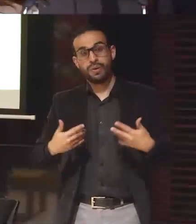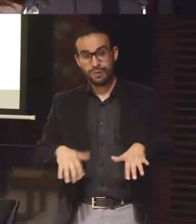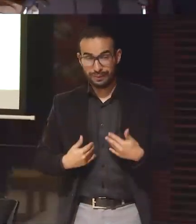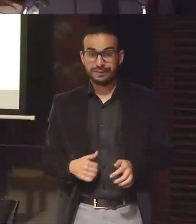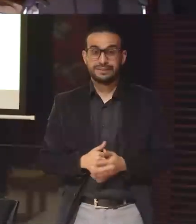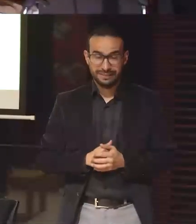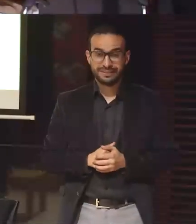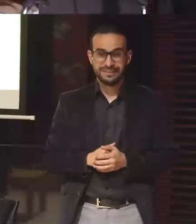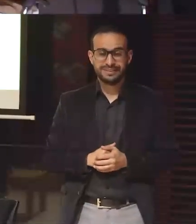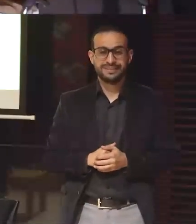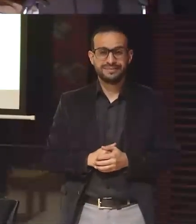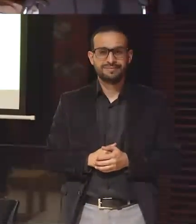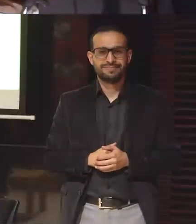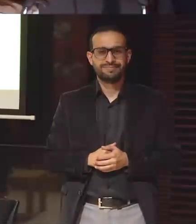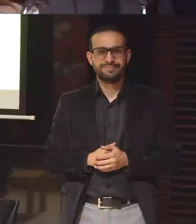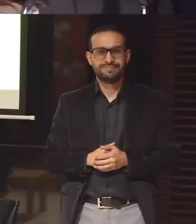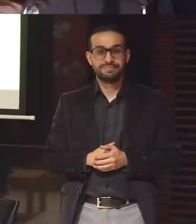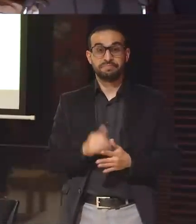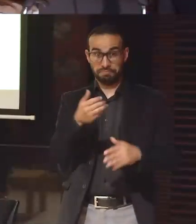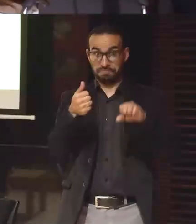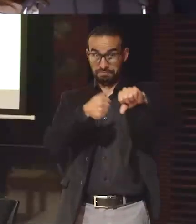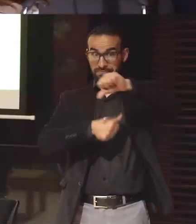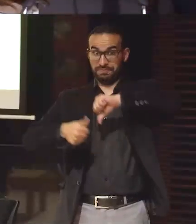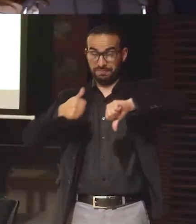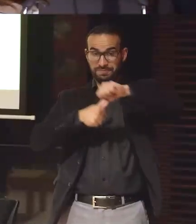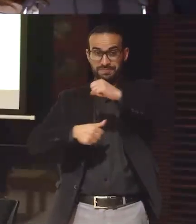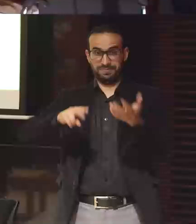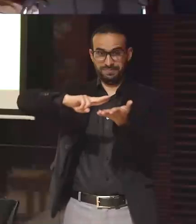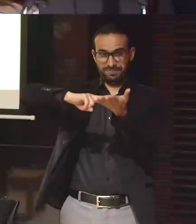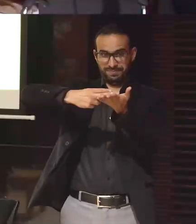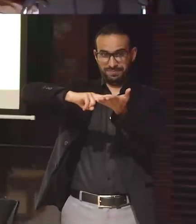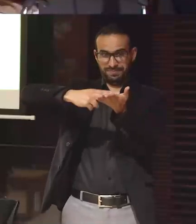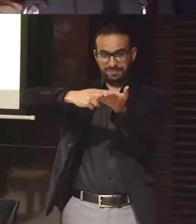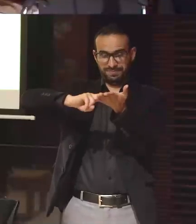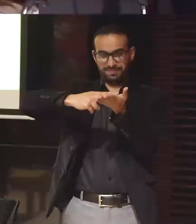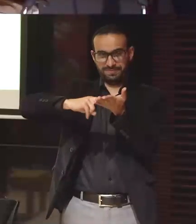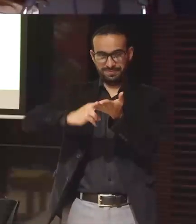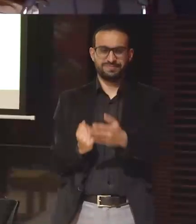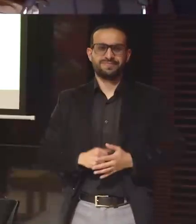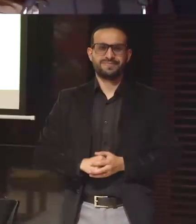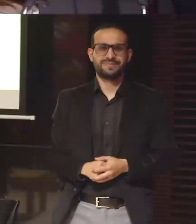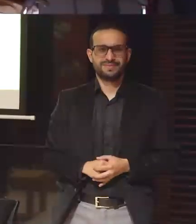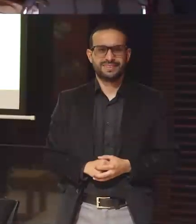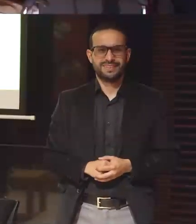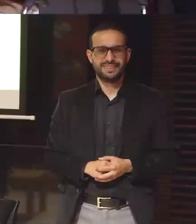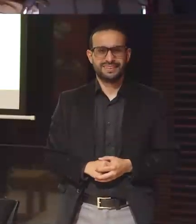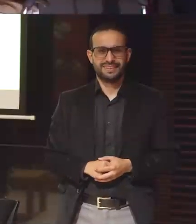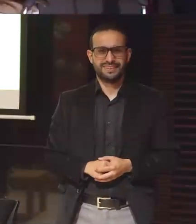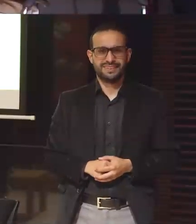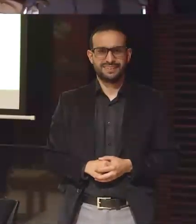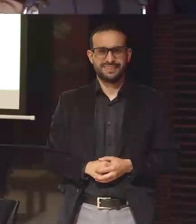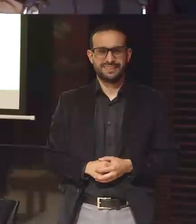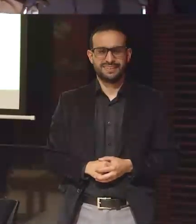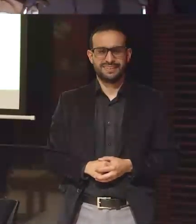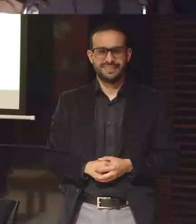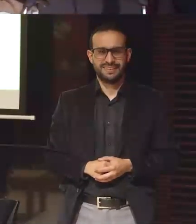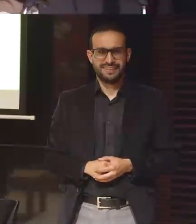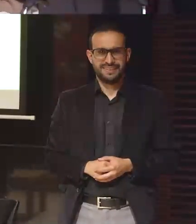las reflexiones que hacemos con respecto a los desafíos que vamos a tener temas de, obviamente, de espacio público,